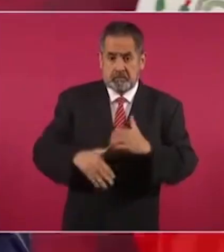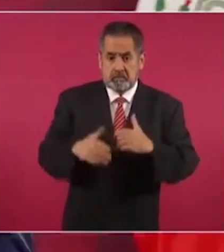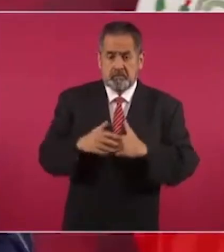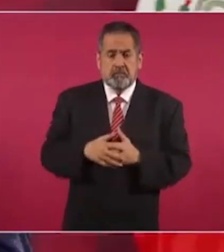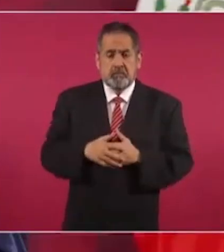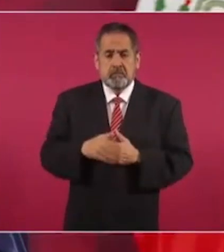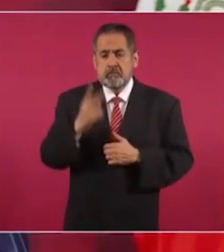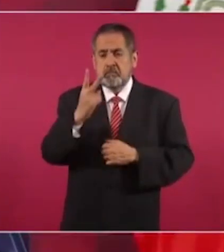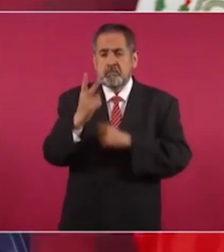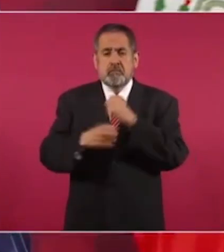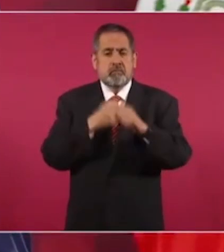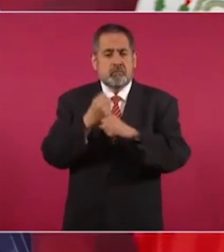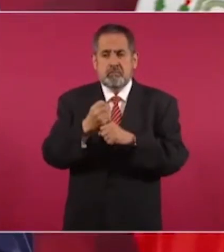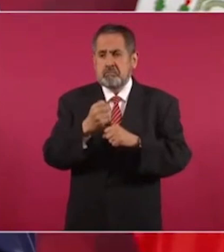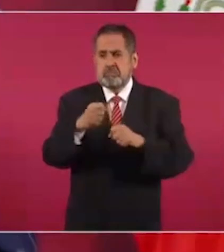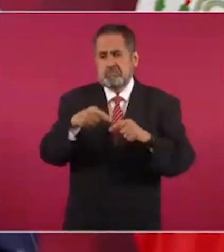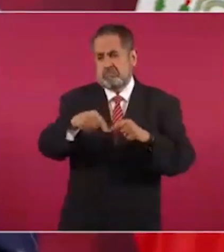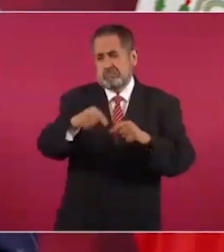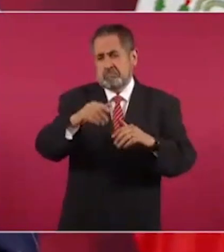en menos de 2 años,